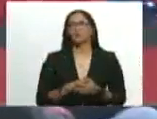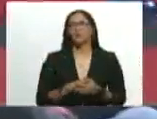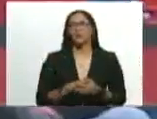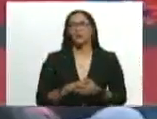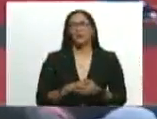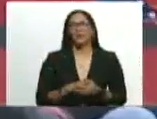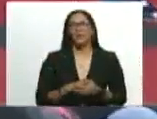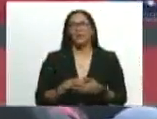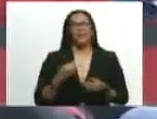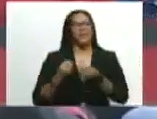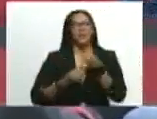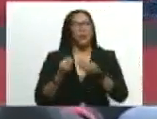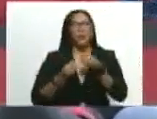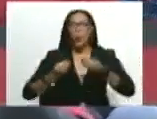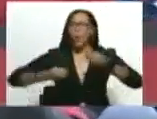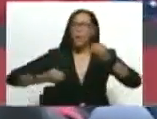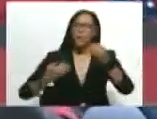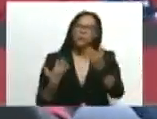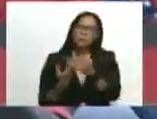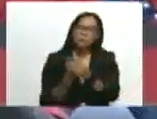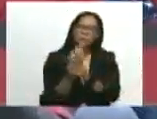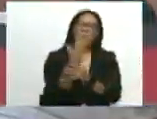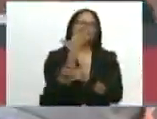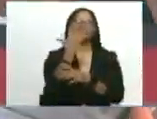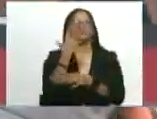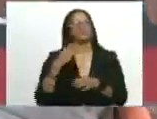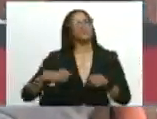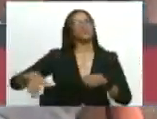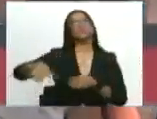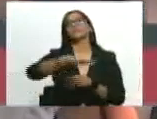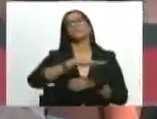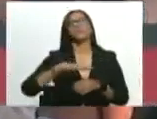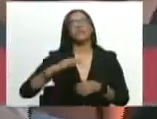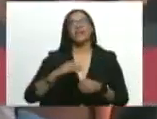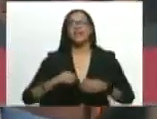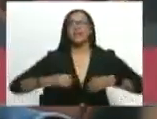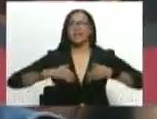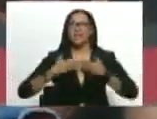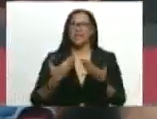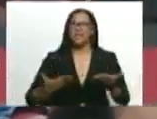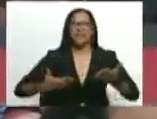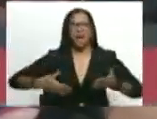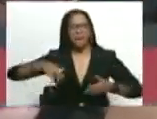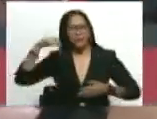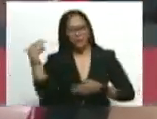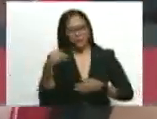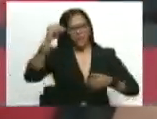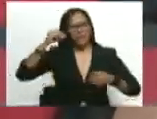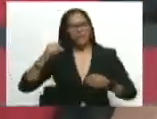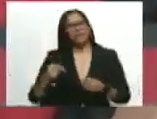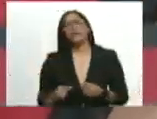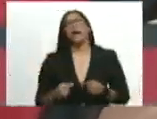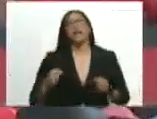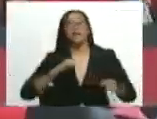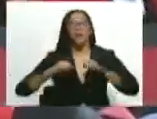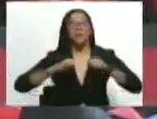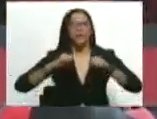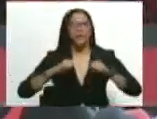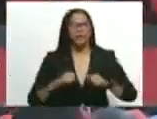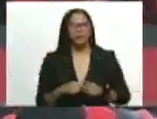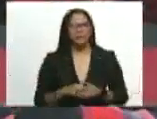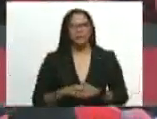que en la sabana florea le damos aroma el que pase y espero que nos Menea